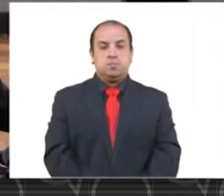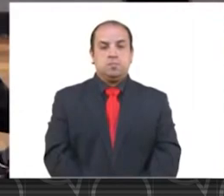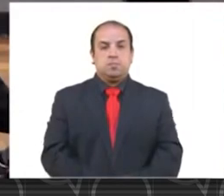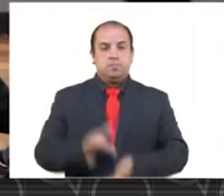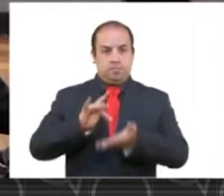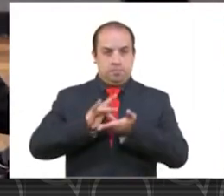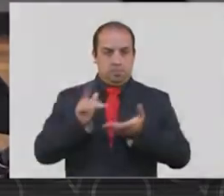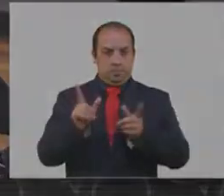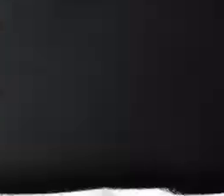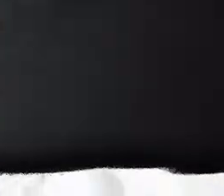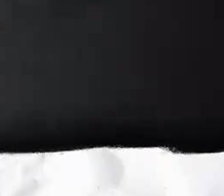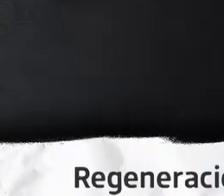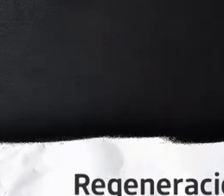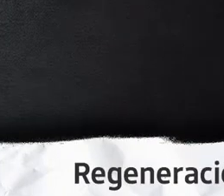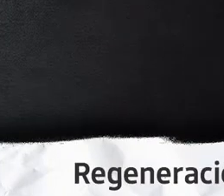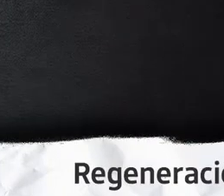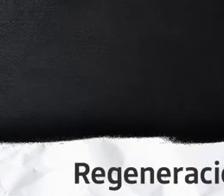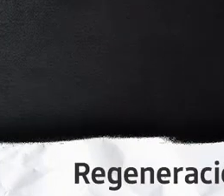Gracias.